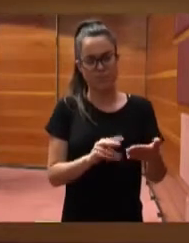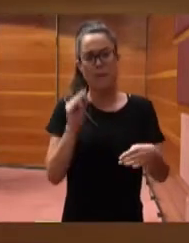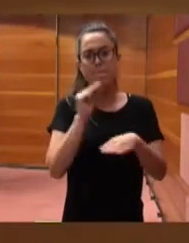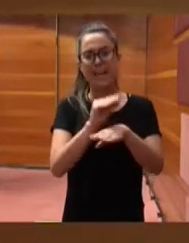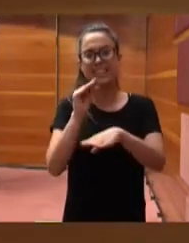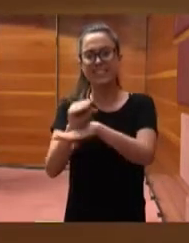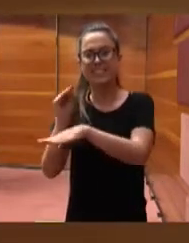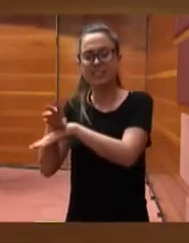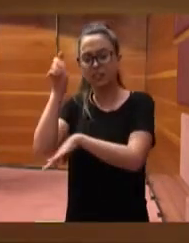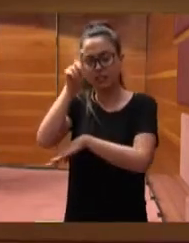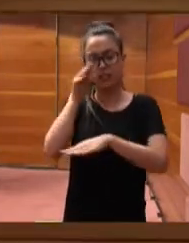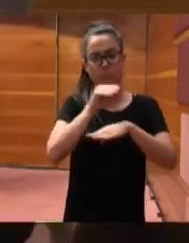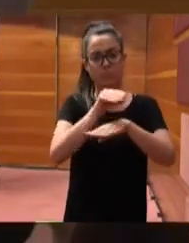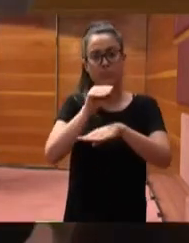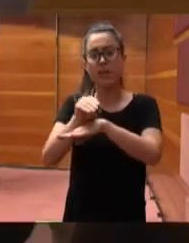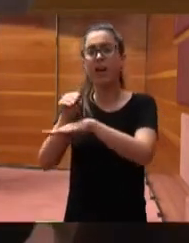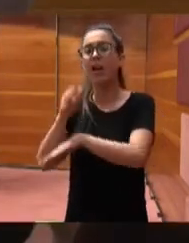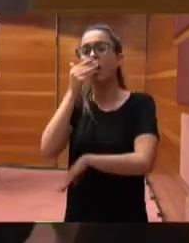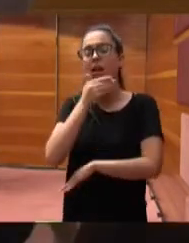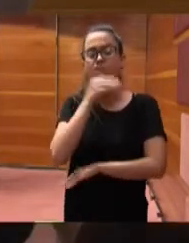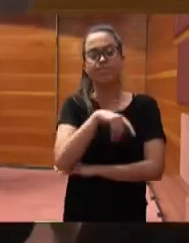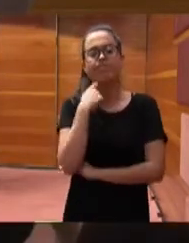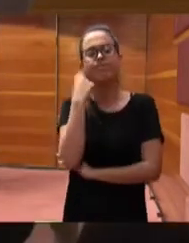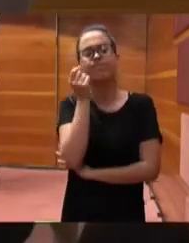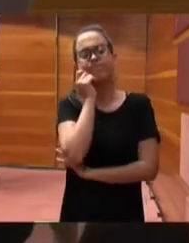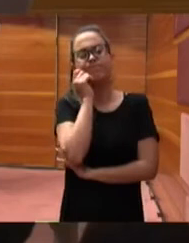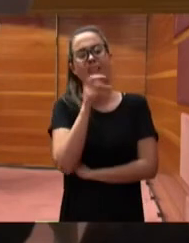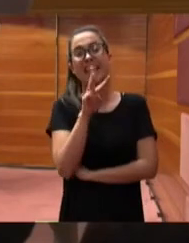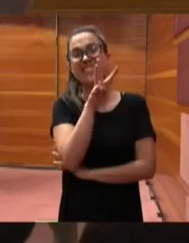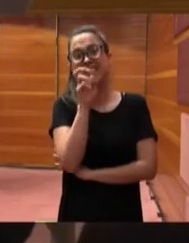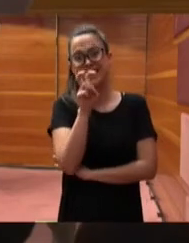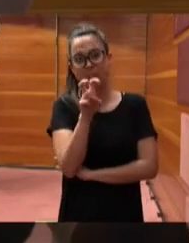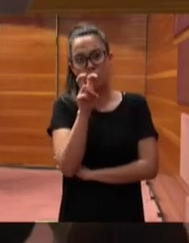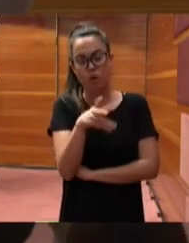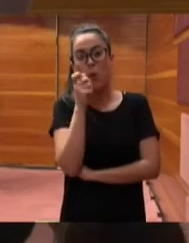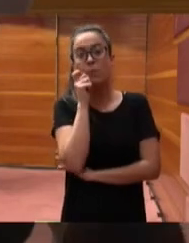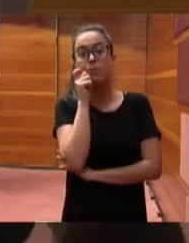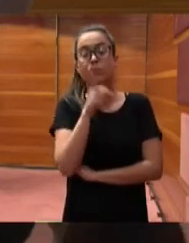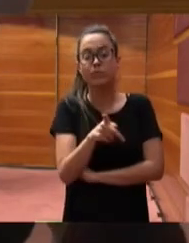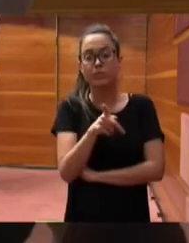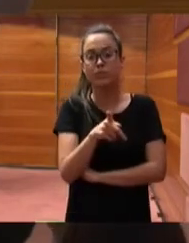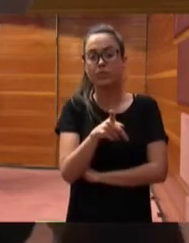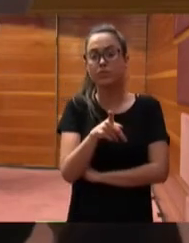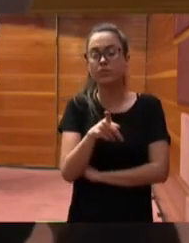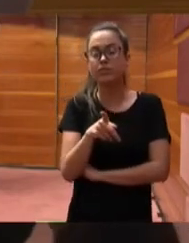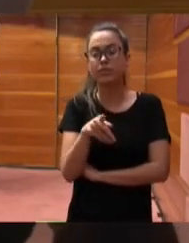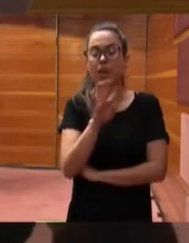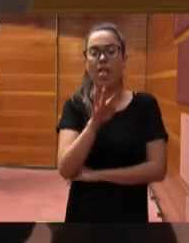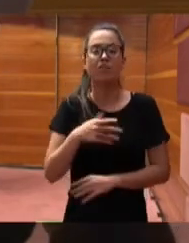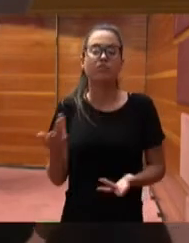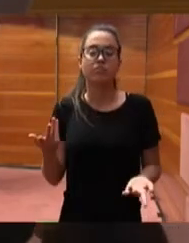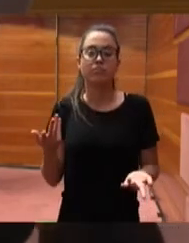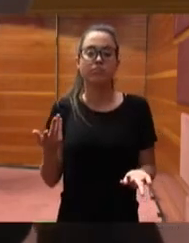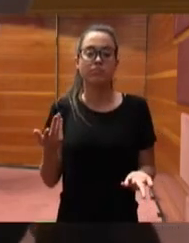estaban dando desde el ministerio a los estudiantes, se dieron cuenta en 3 segundos, porque ahí está muy estratificado los niveles